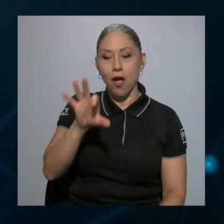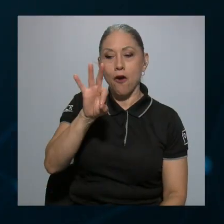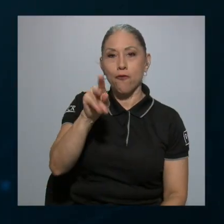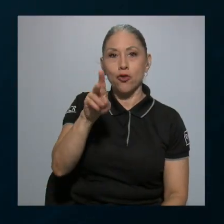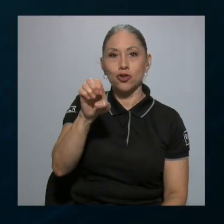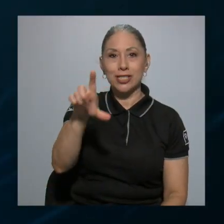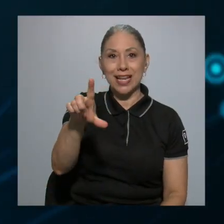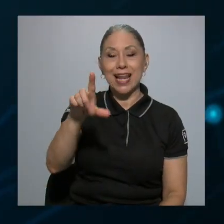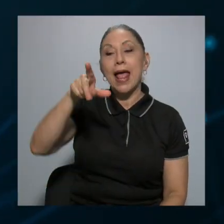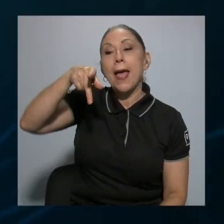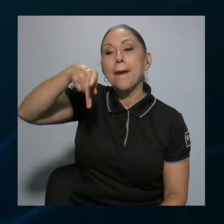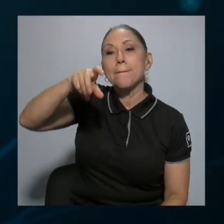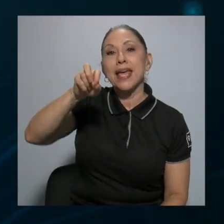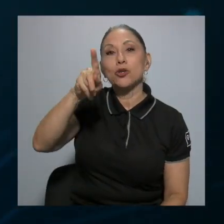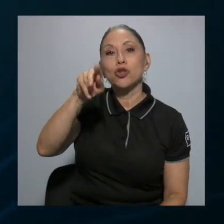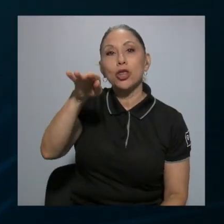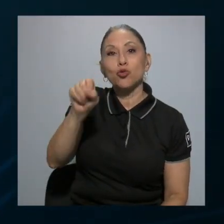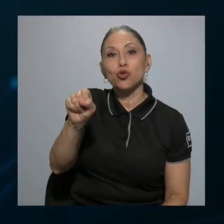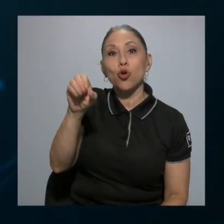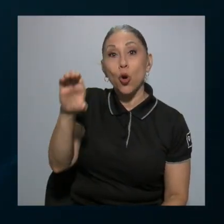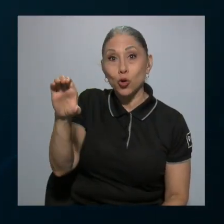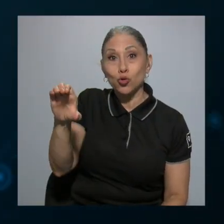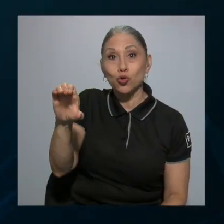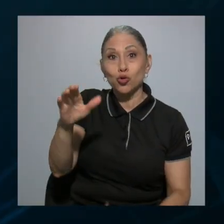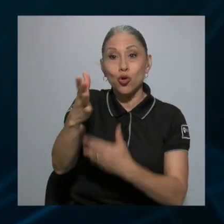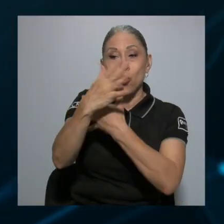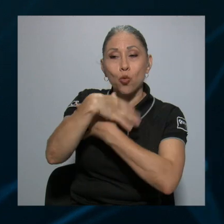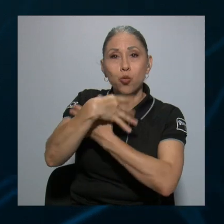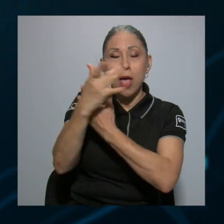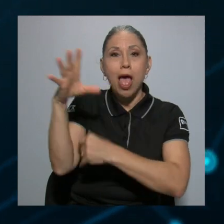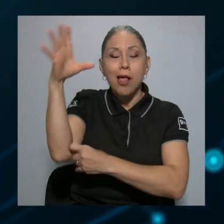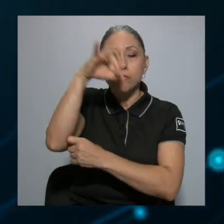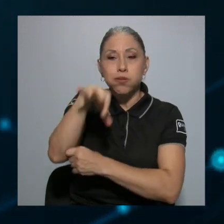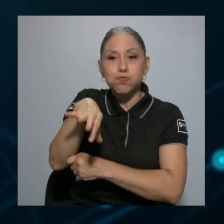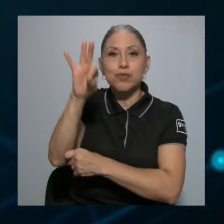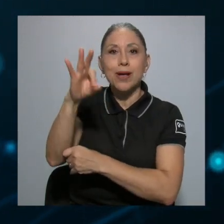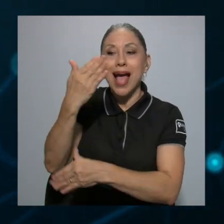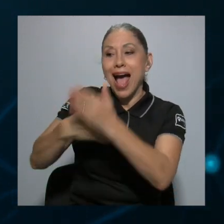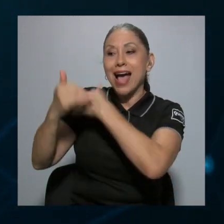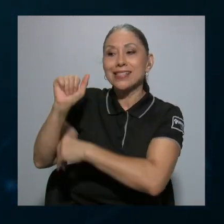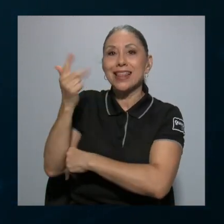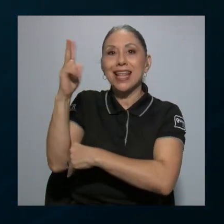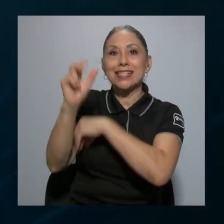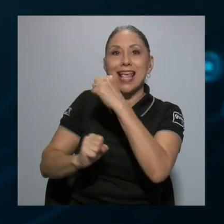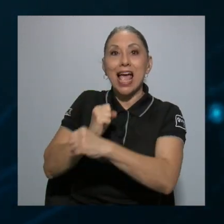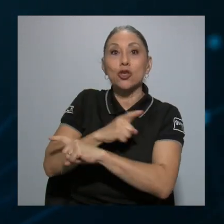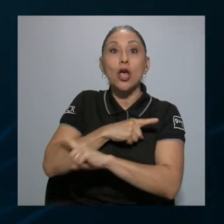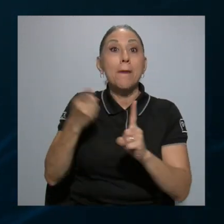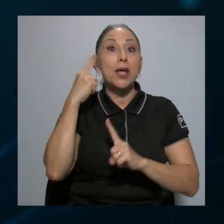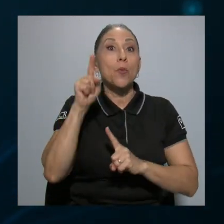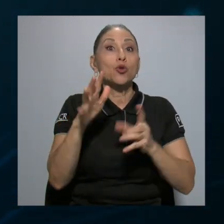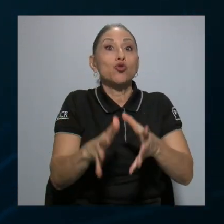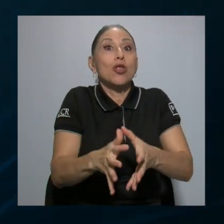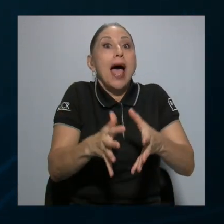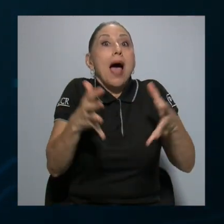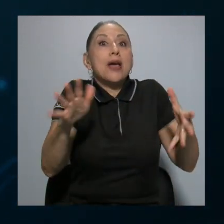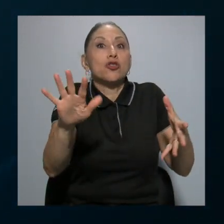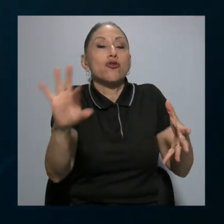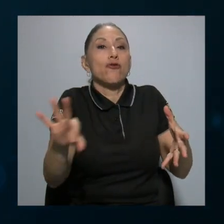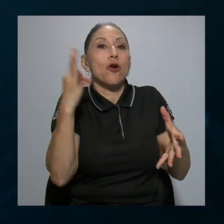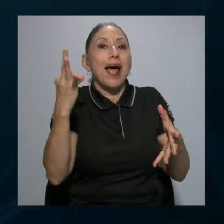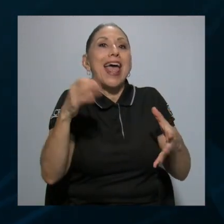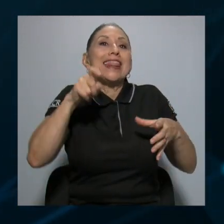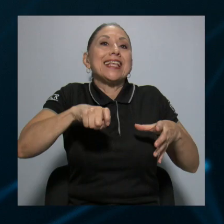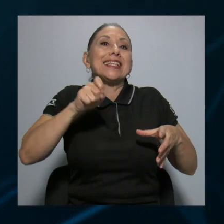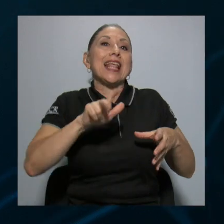Los fósiles del Perucetus colossus fueron descubiertos hace 13 años, pero debido a su tamaño y forma, tomó 3